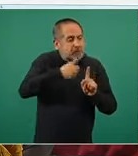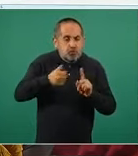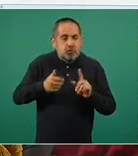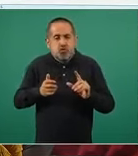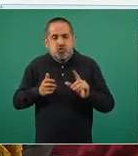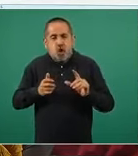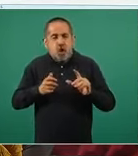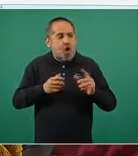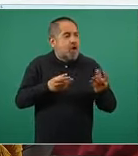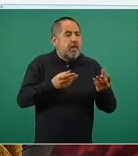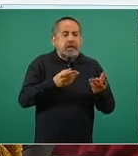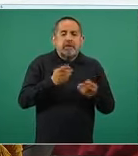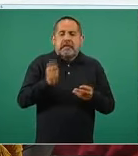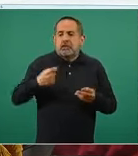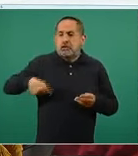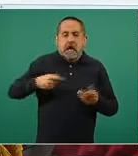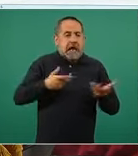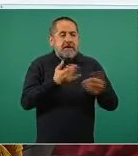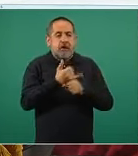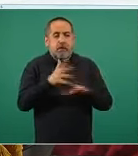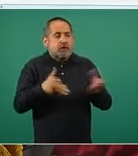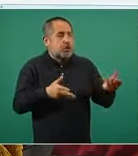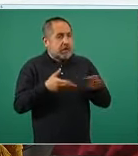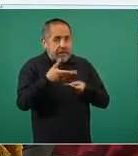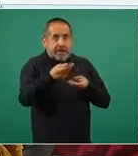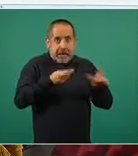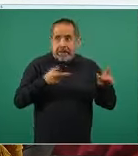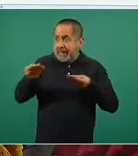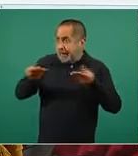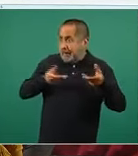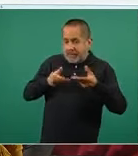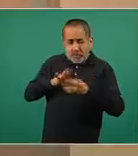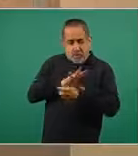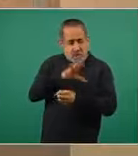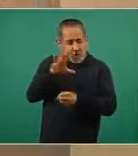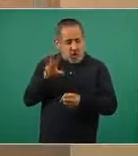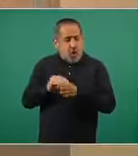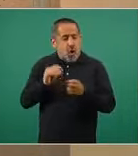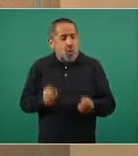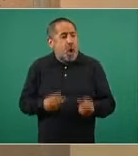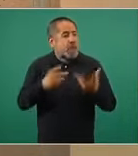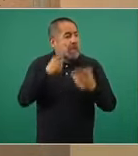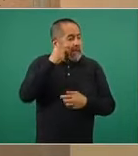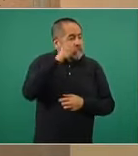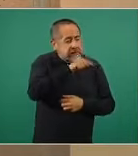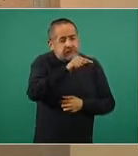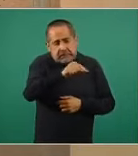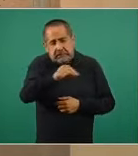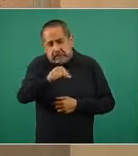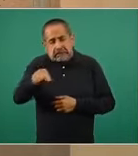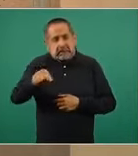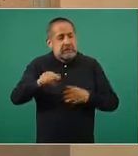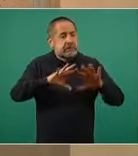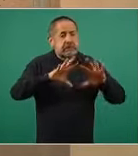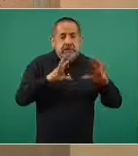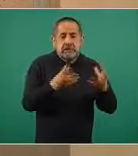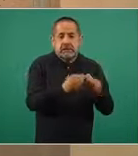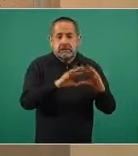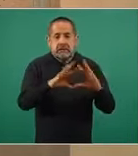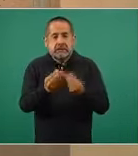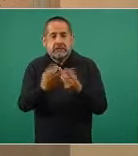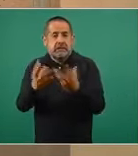a recibir la notificación y realizar acciones en relación a aquellos padecimientos que en algún momento dado pueden poner en riesgo la